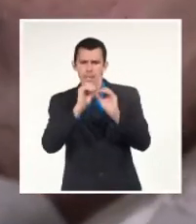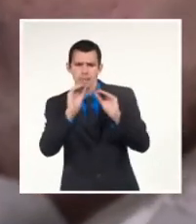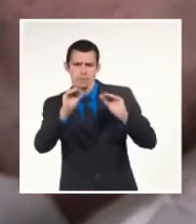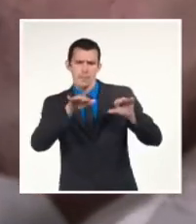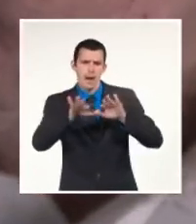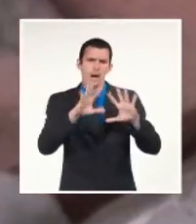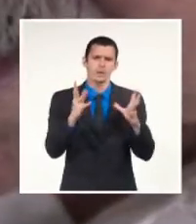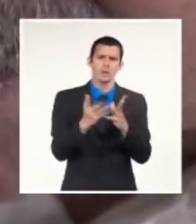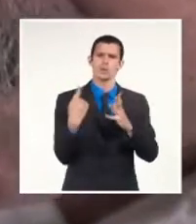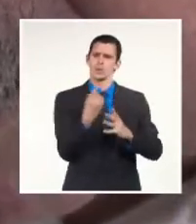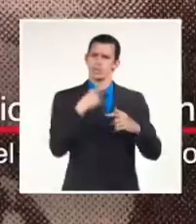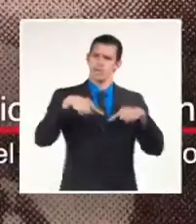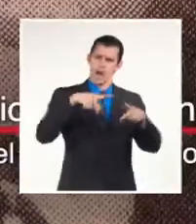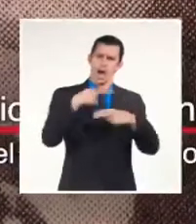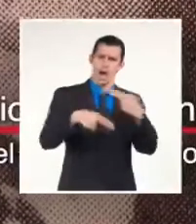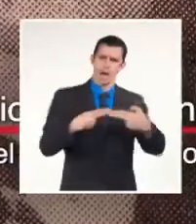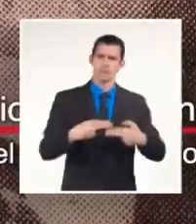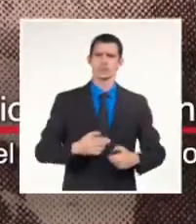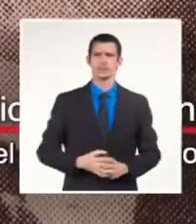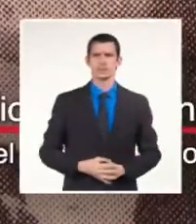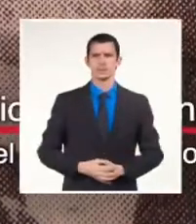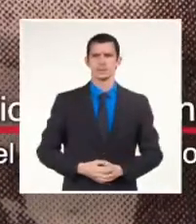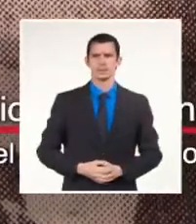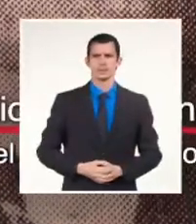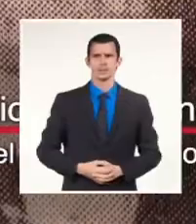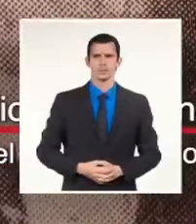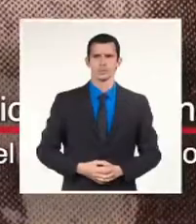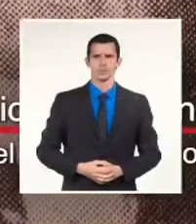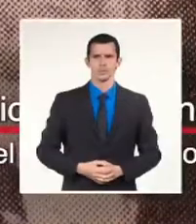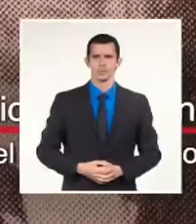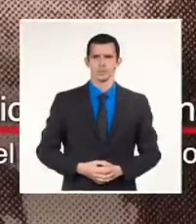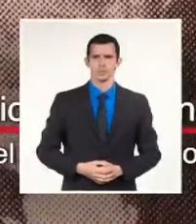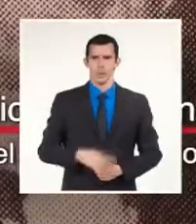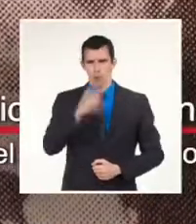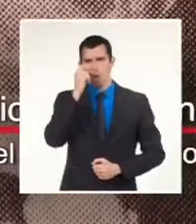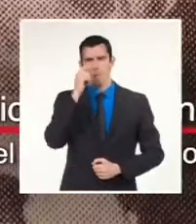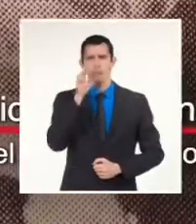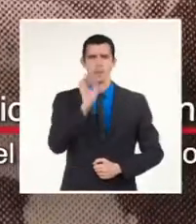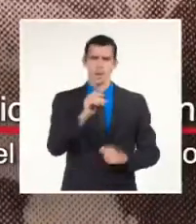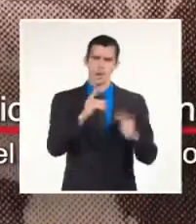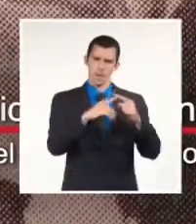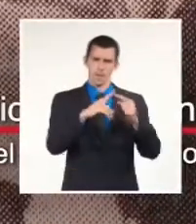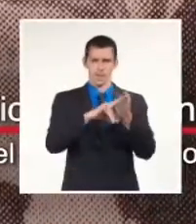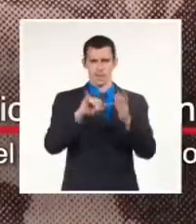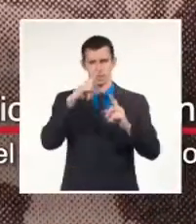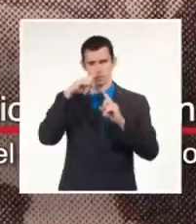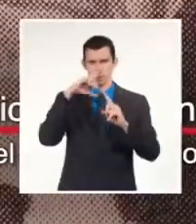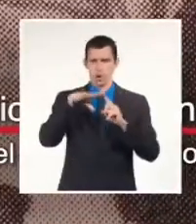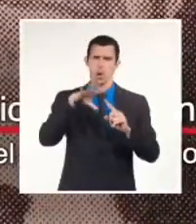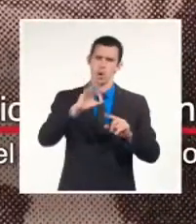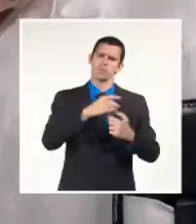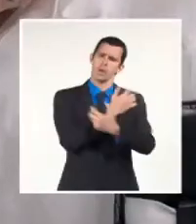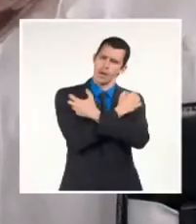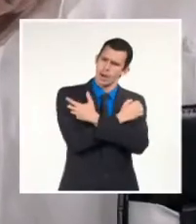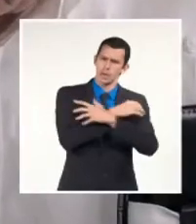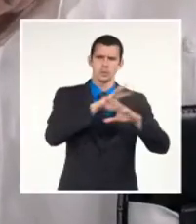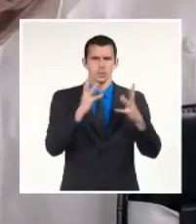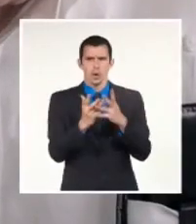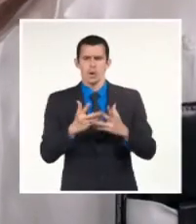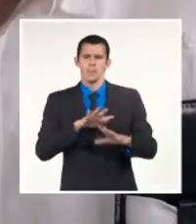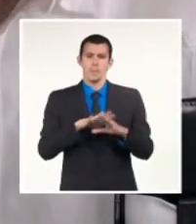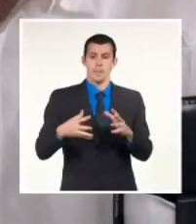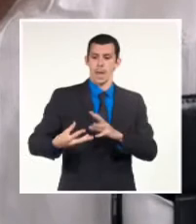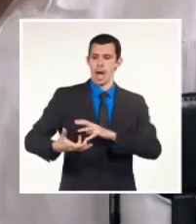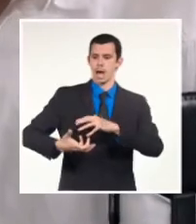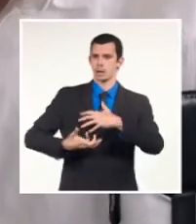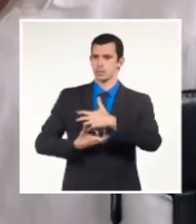patriótico, revolucionario. Nos dimos un abrazo. El licenciado Julio Pinto Gandía fue que me entregó las armas, o